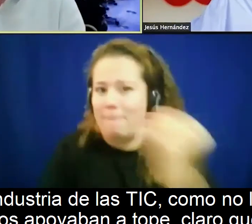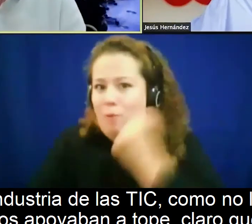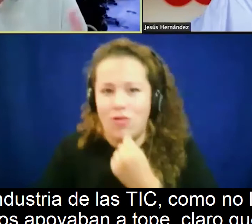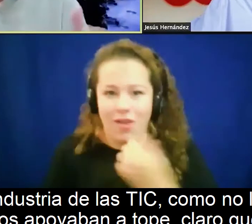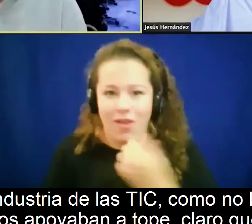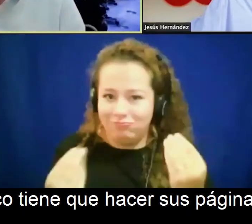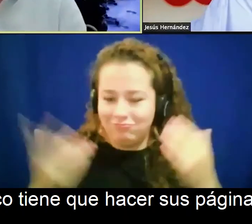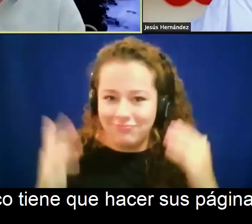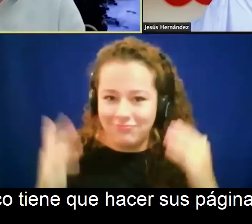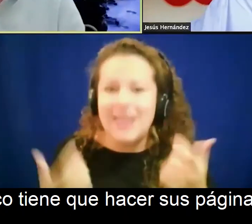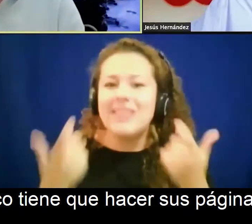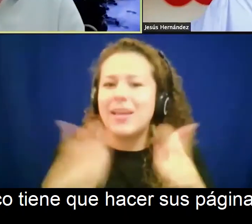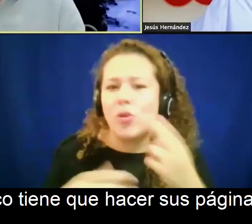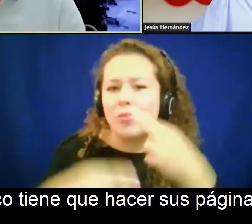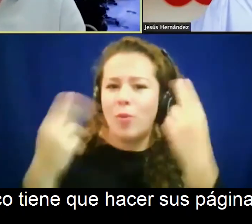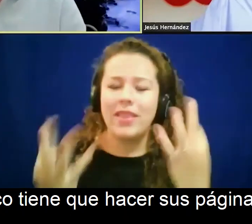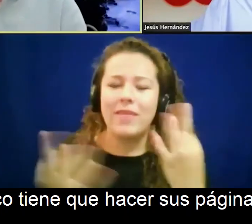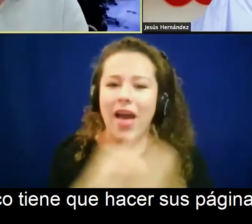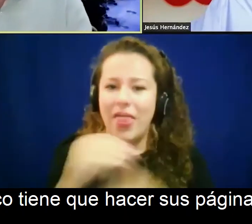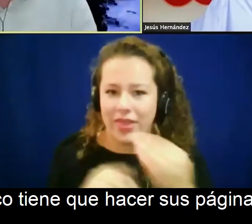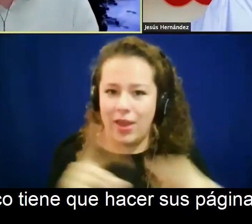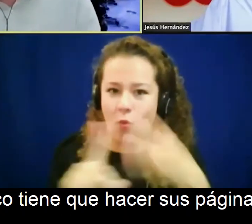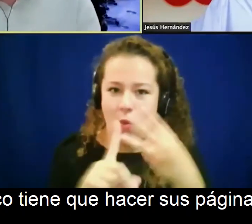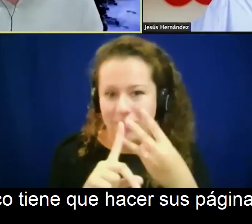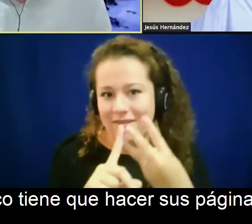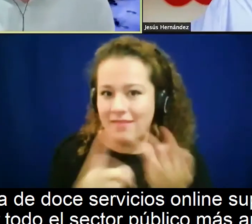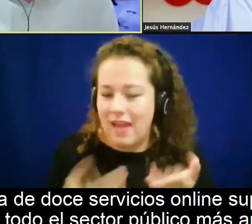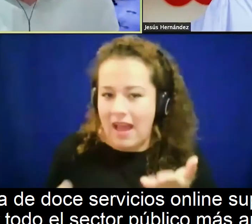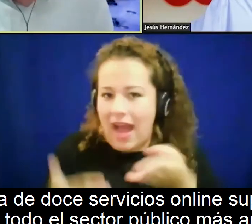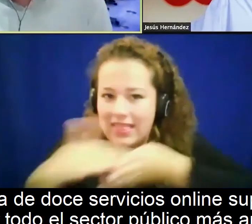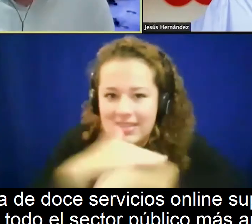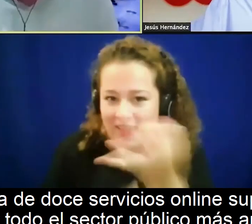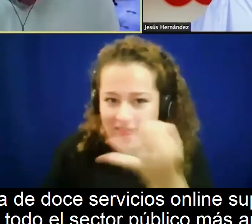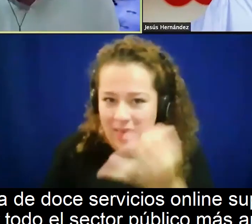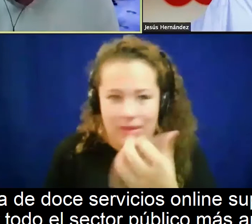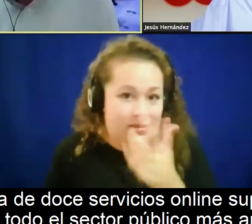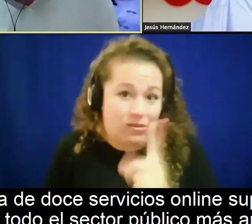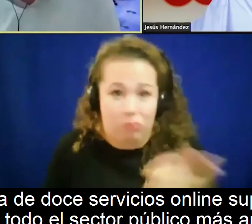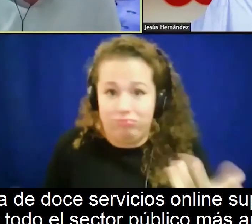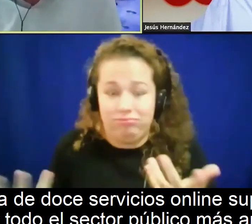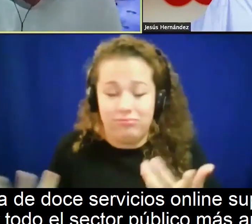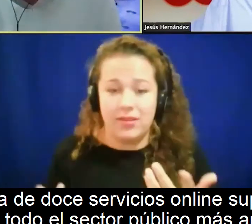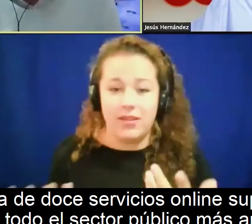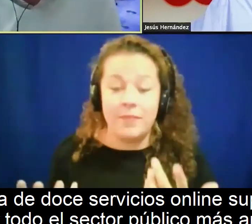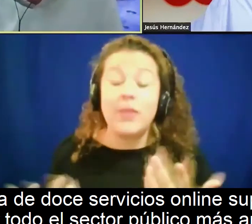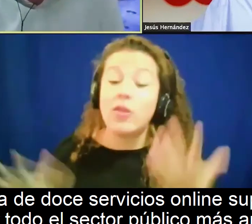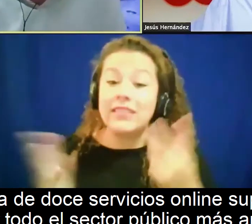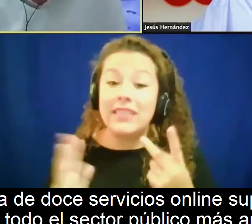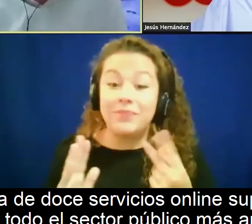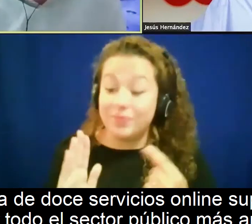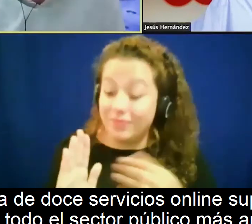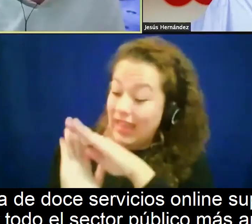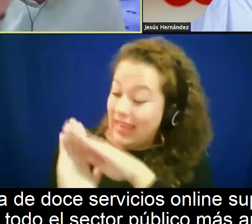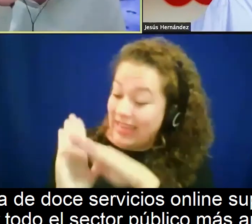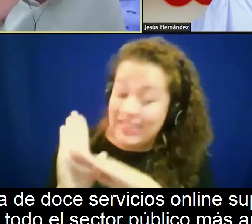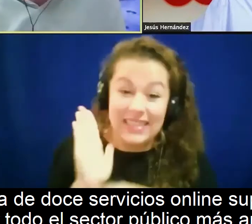sector público tiene que hacer sus páginas web accesibles. Pues fíjate que desde esa lista de 12 servicios